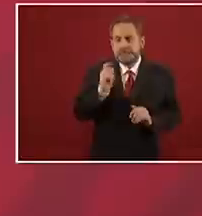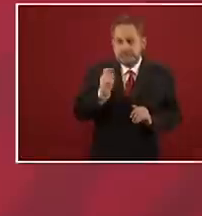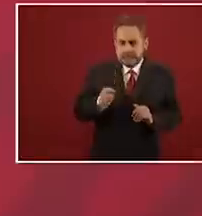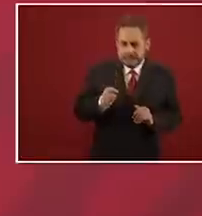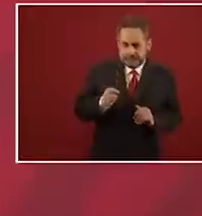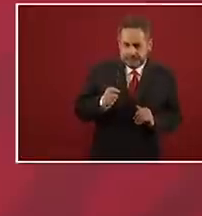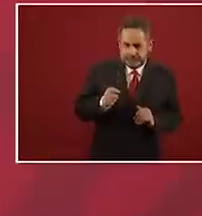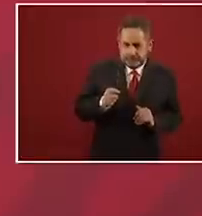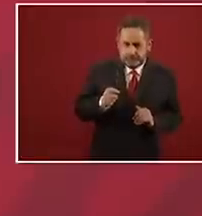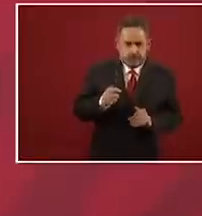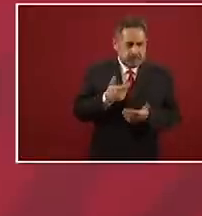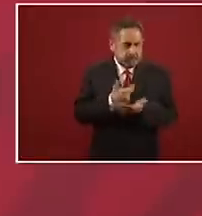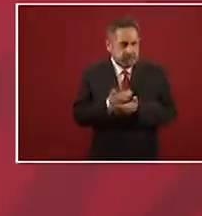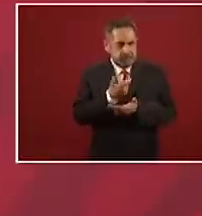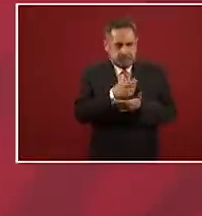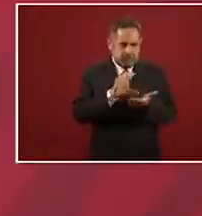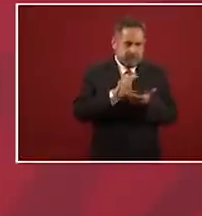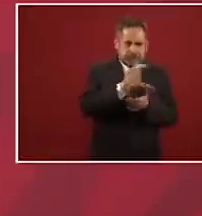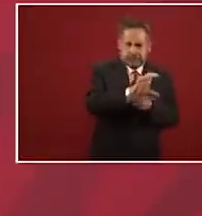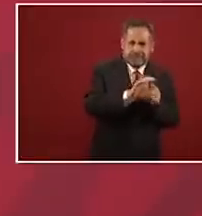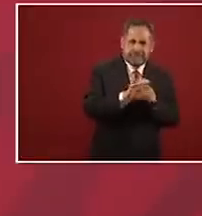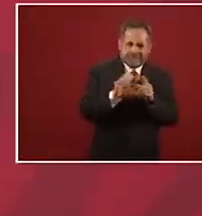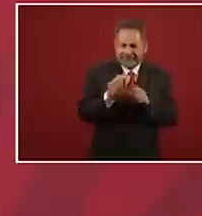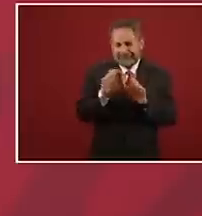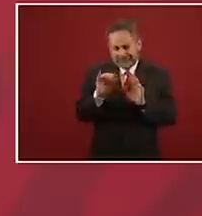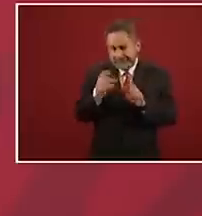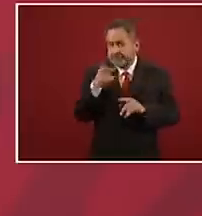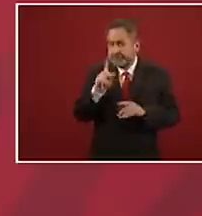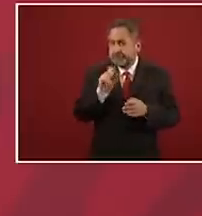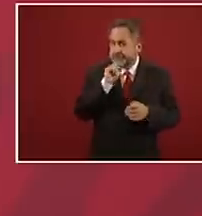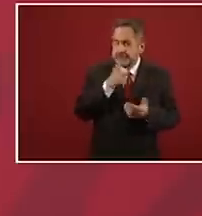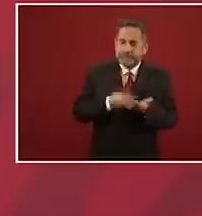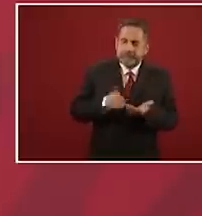un asunto económico, les diría que